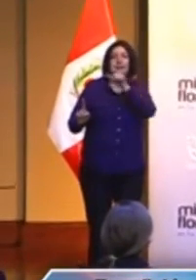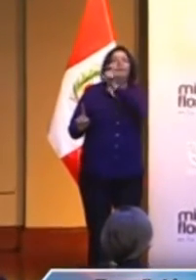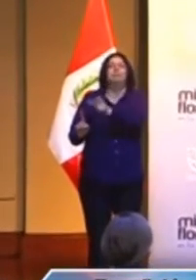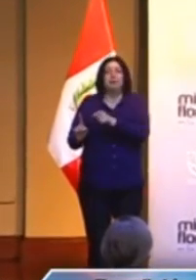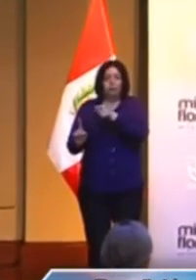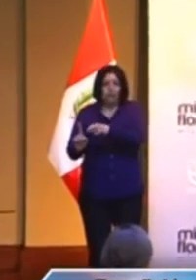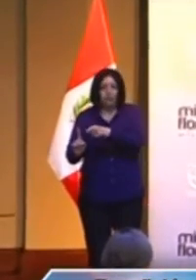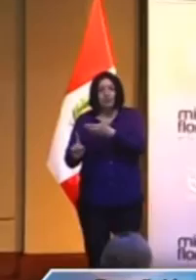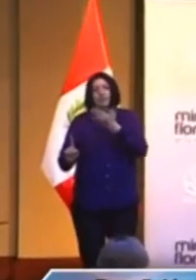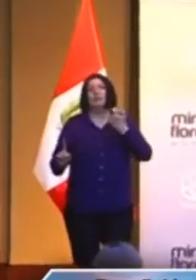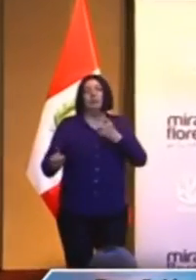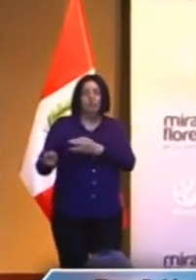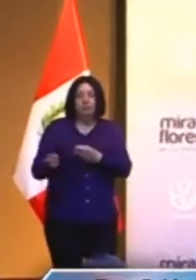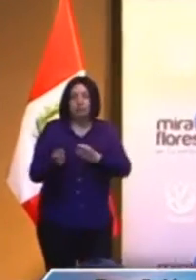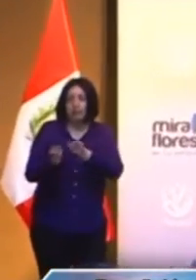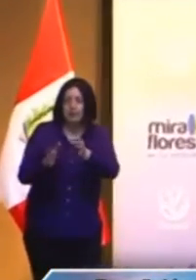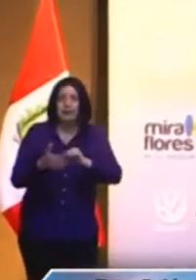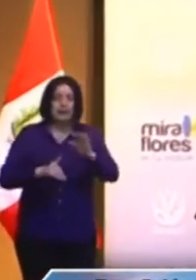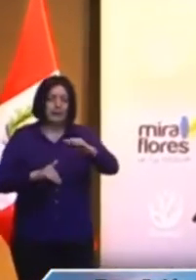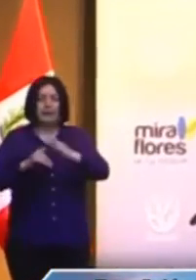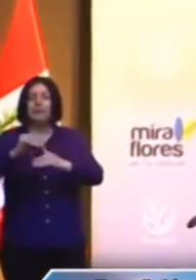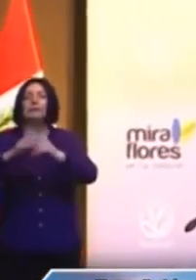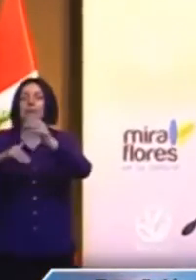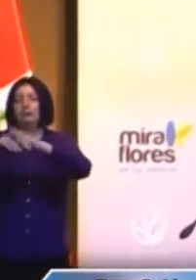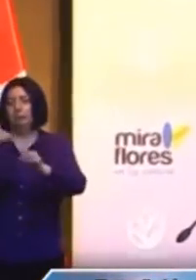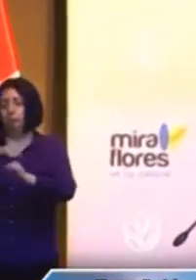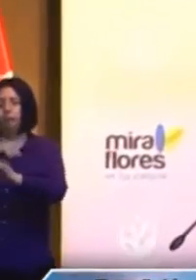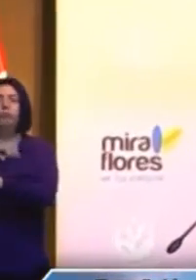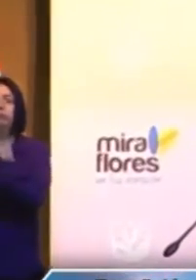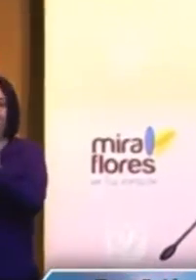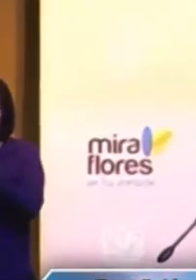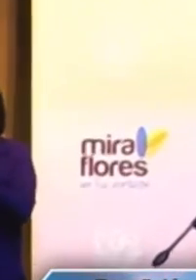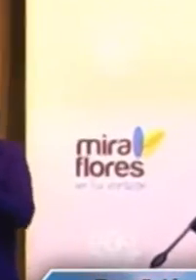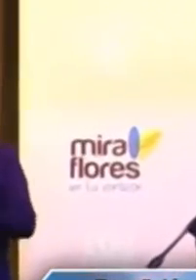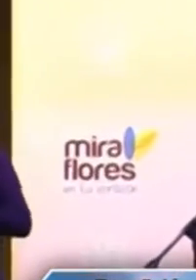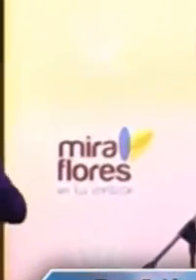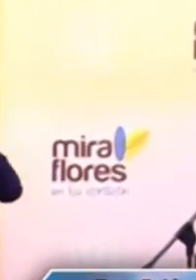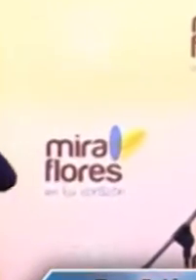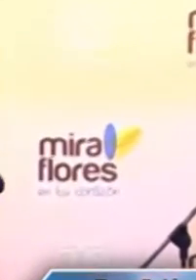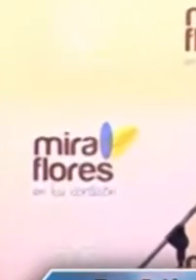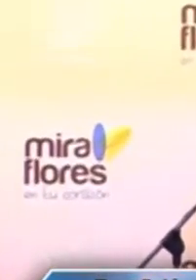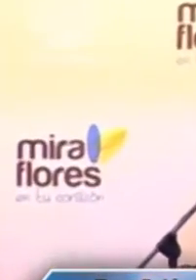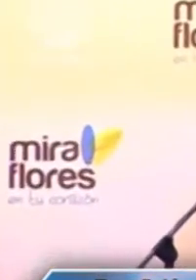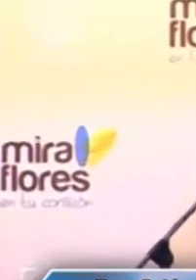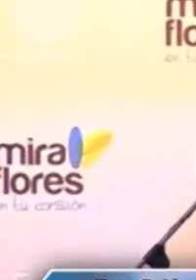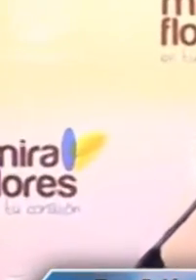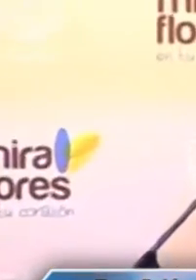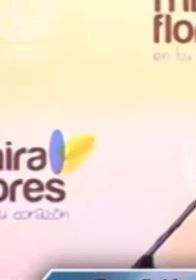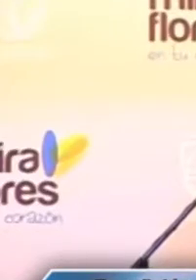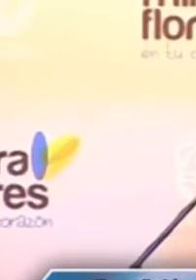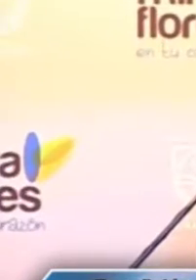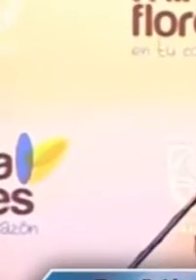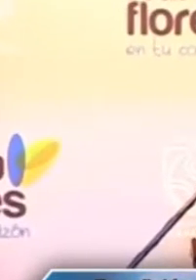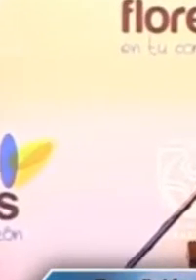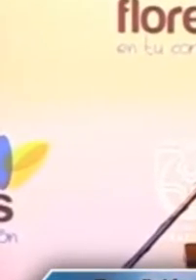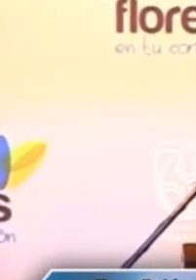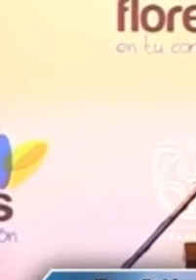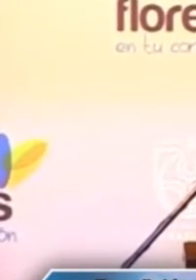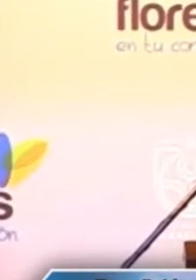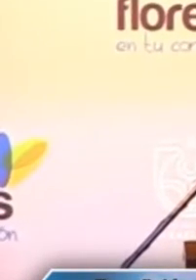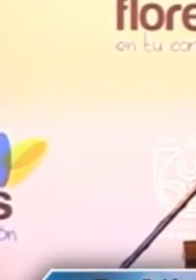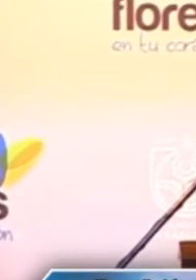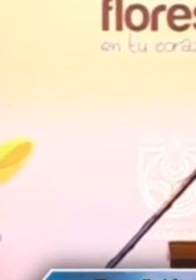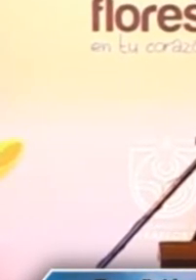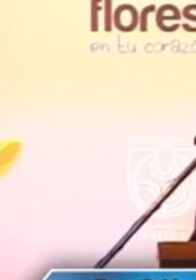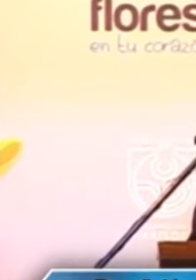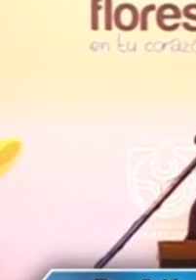mejor manera esta infraestructura que se ha creado. Recordemos algo que para nosotros es muy valioso. No